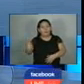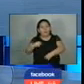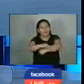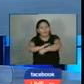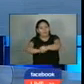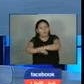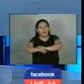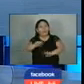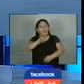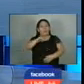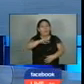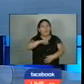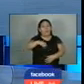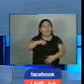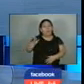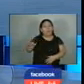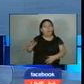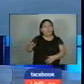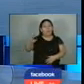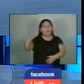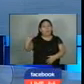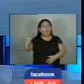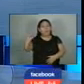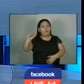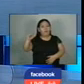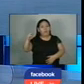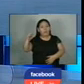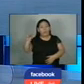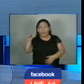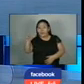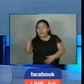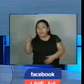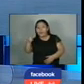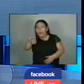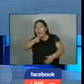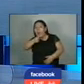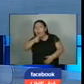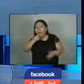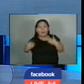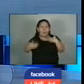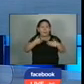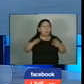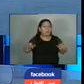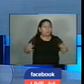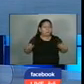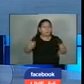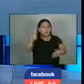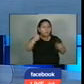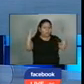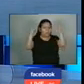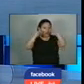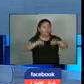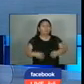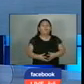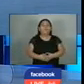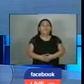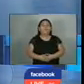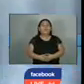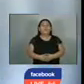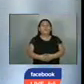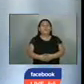Catalino Miranda. Aldair Tadeo nos tiene los detalles del fallo en esa vista pública. Adelante, buenas noches.